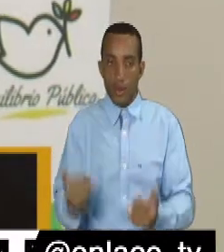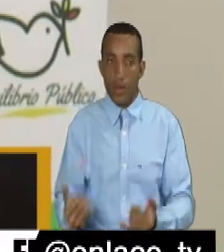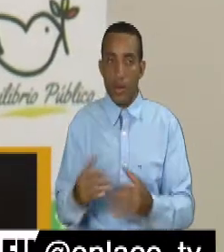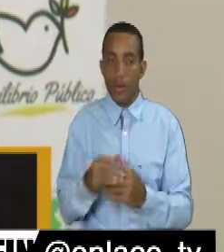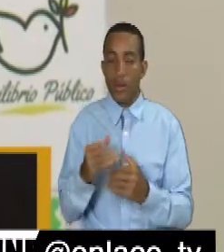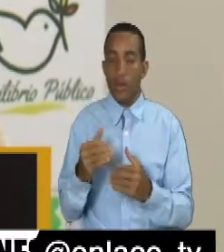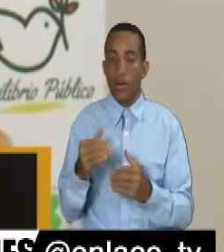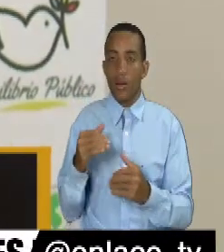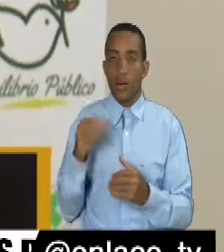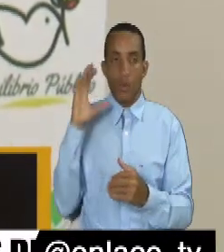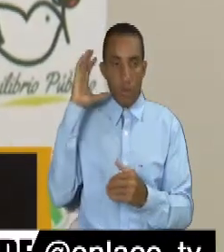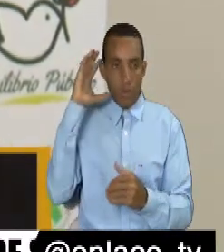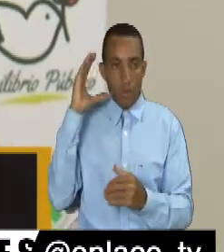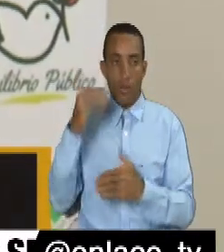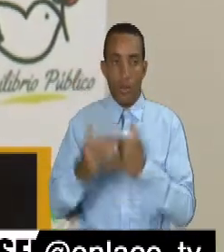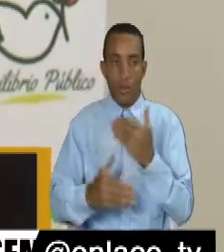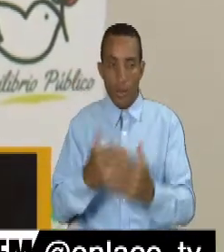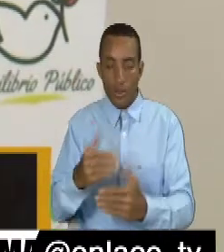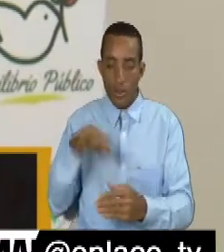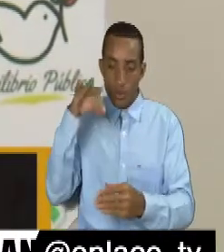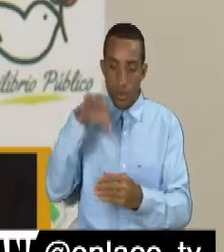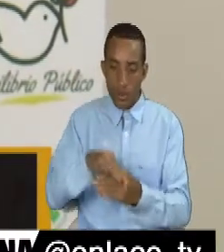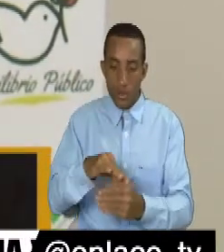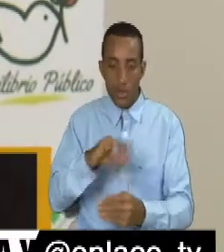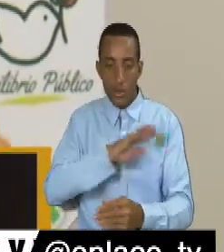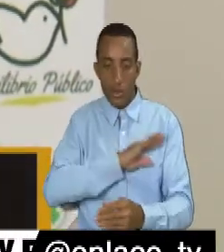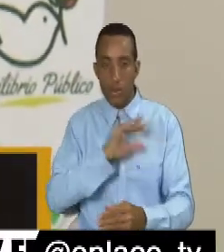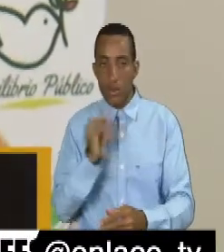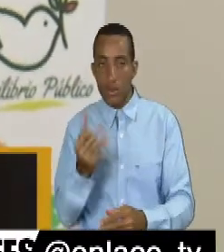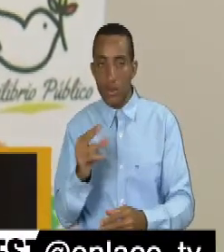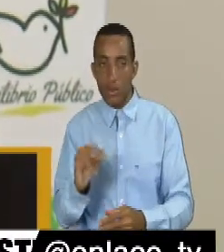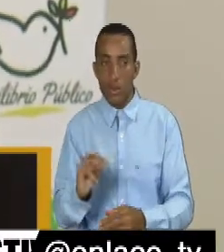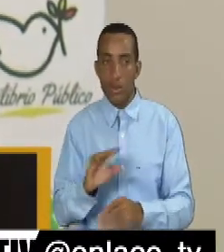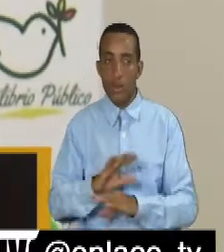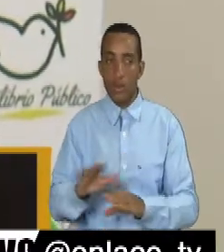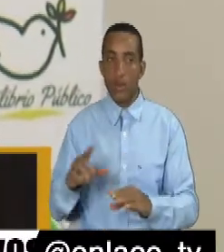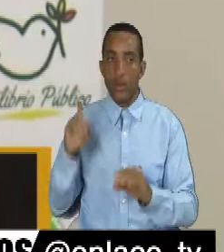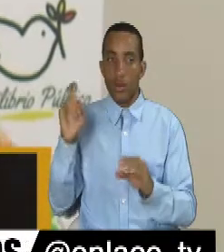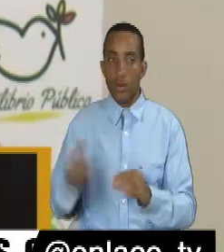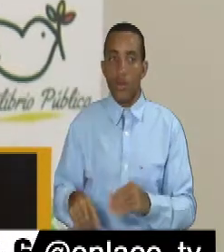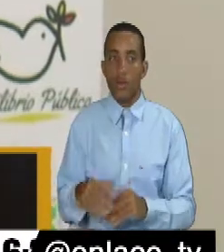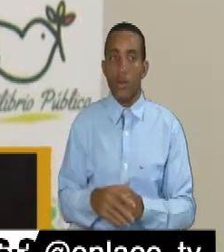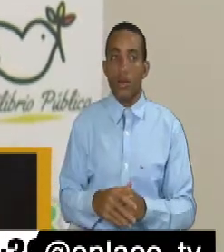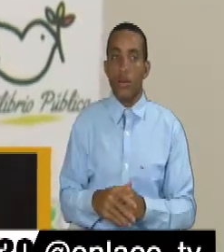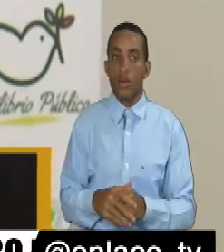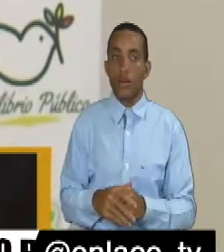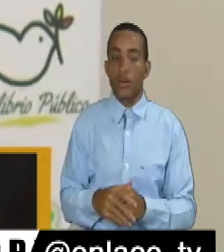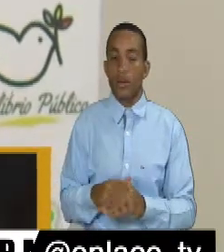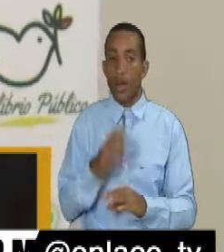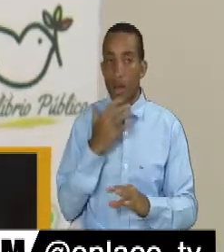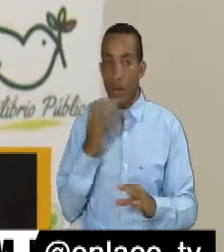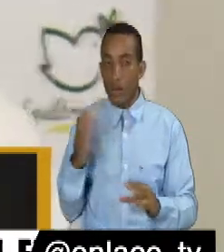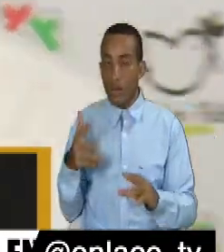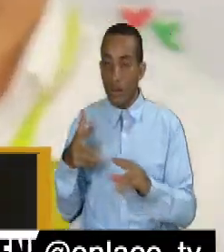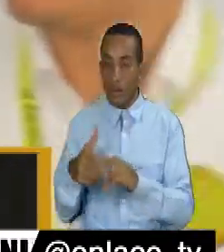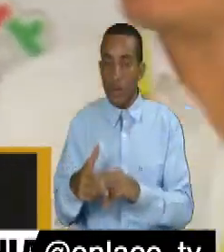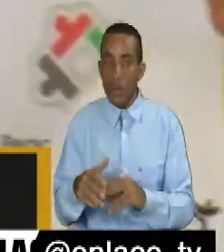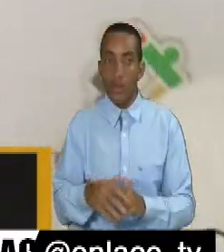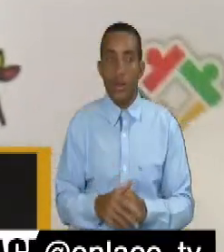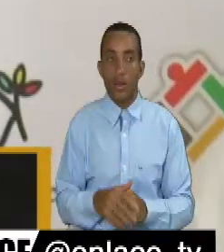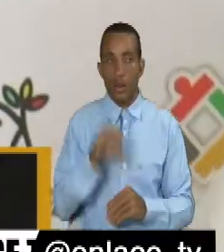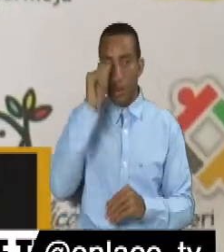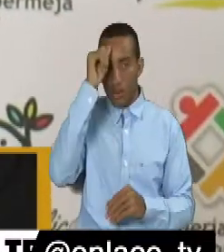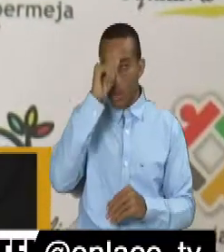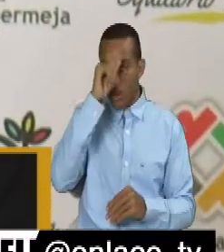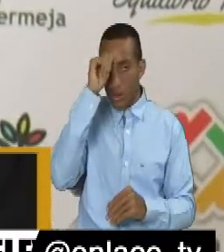de hoy, el proceso de revocatoria se adelanta o se debería adelantar porque la suspensión como tal quedó sin efectos. Es decir, el domingo, como